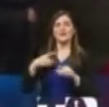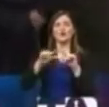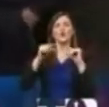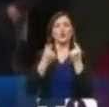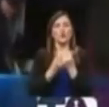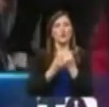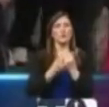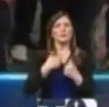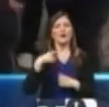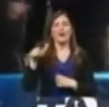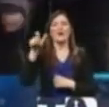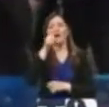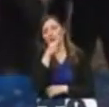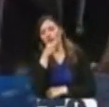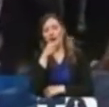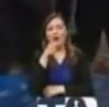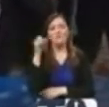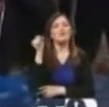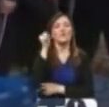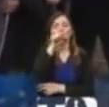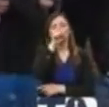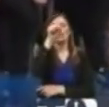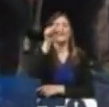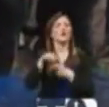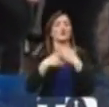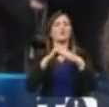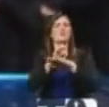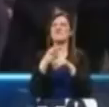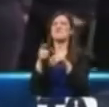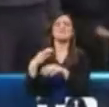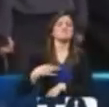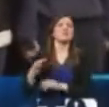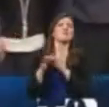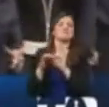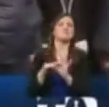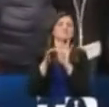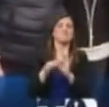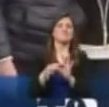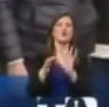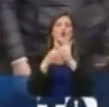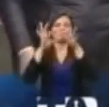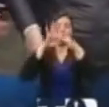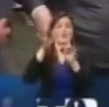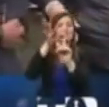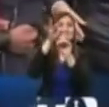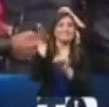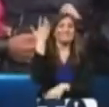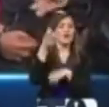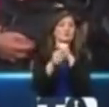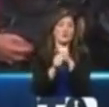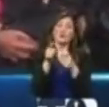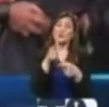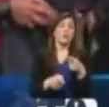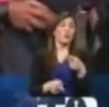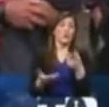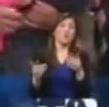Vagancia, Gerardo Morán, que también va a estar aquí presente. Yo creo que todo colaboran, la gente colabora con Olimpiadas Especiales. El año pasado no